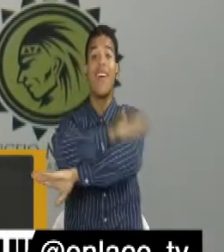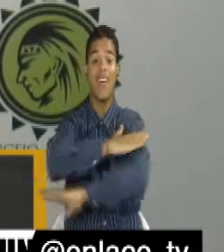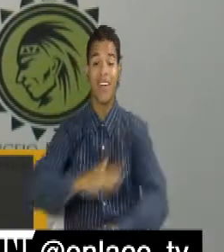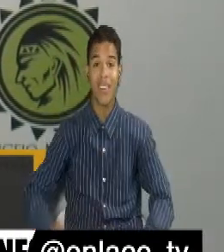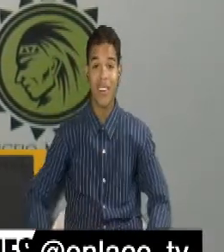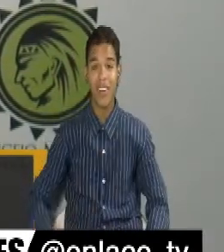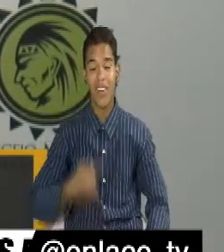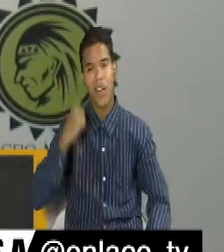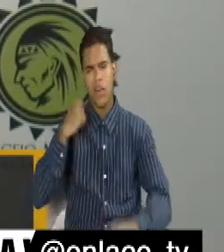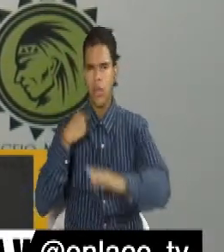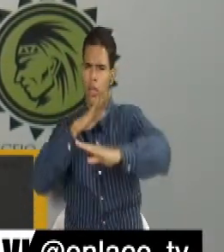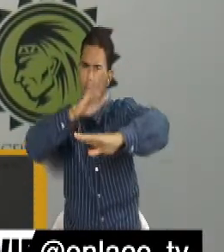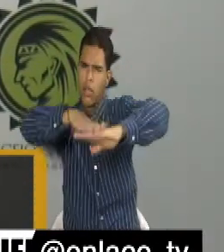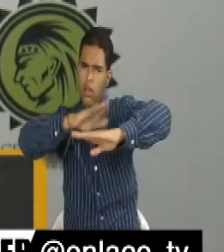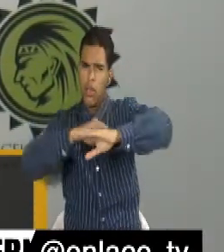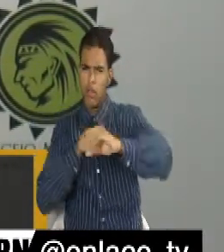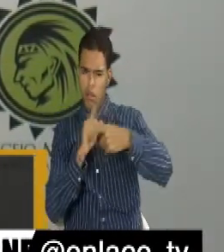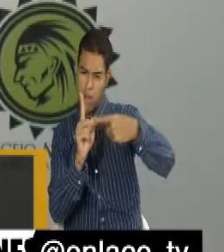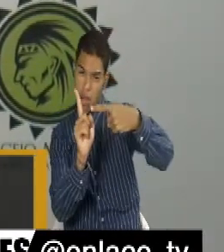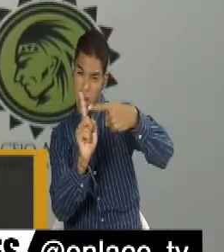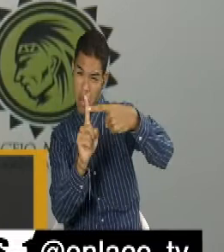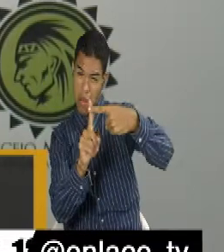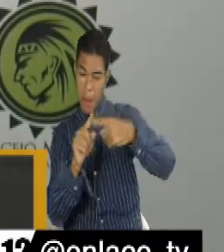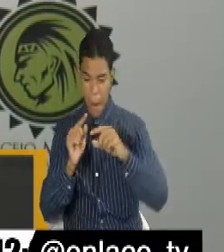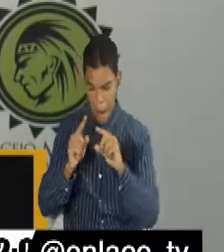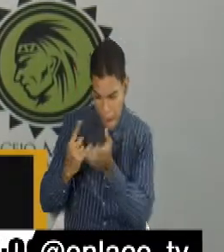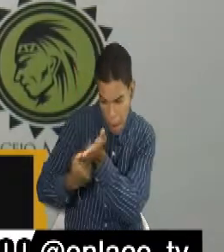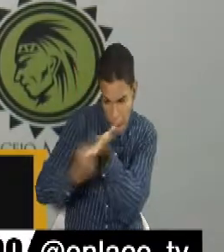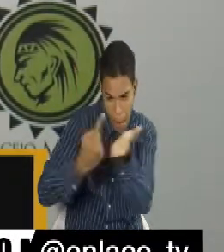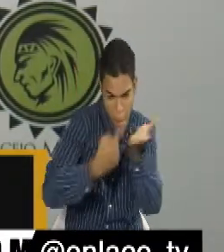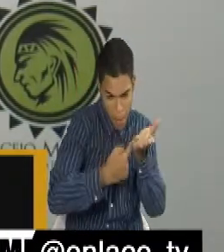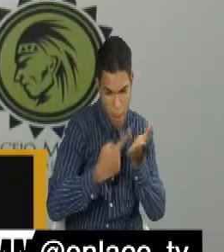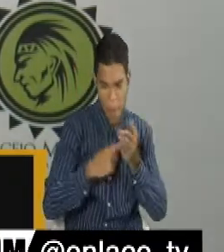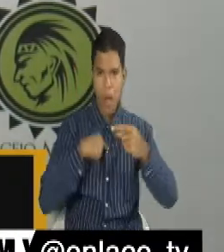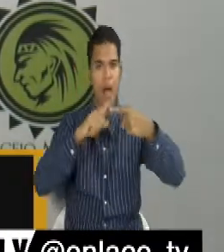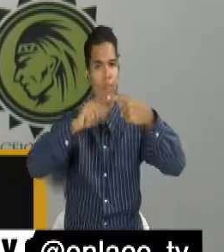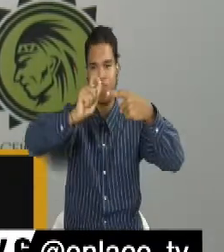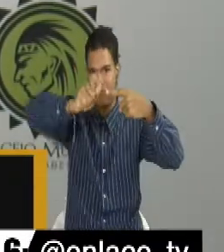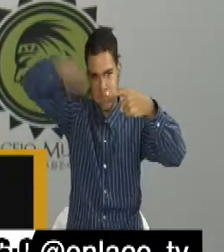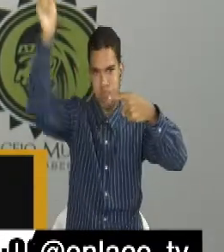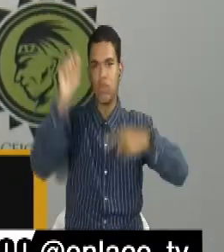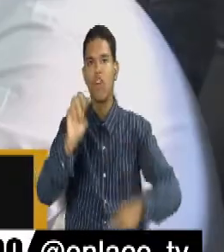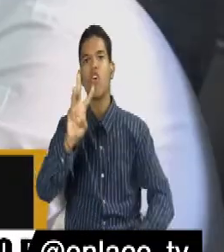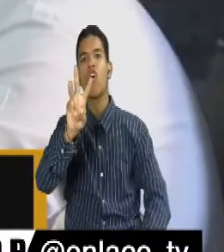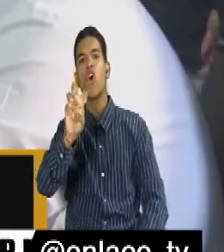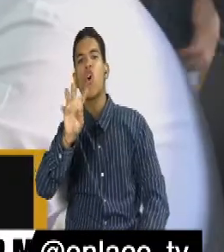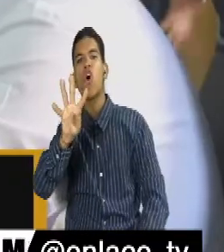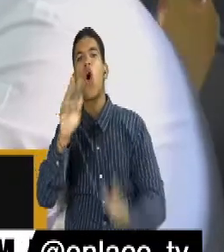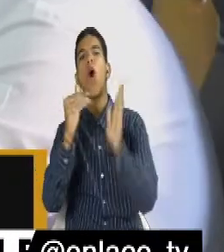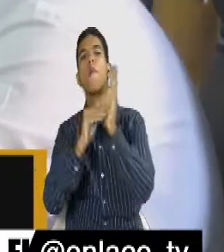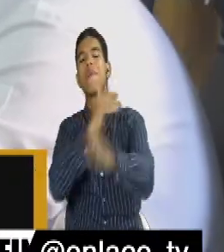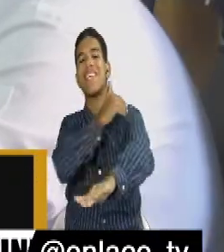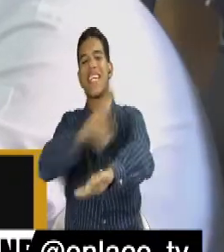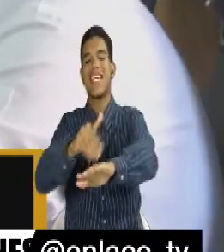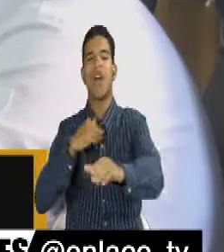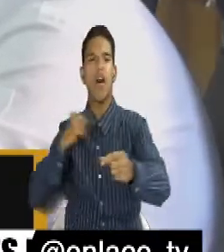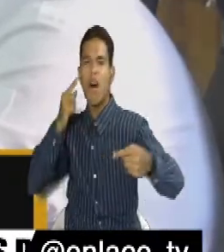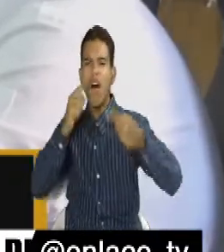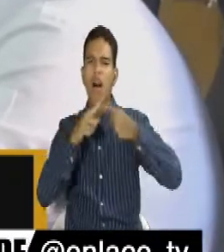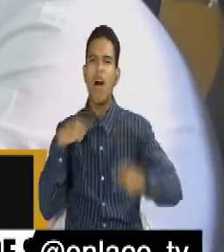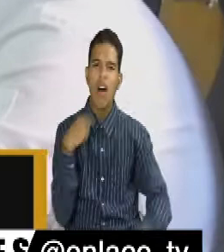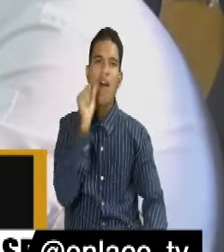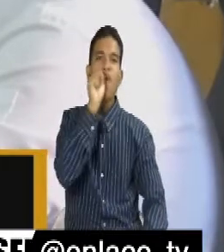al pasar el primer debate, donde se aprueban más de 84 mil millones de pesos para lo que tiene que ver en Barranca